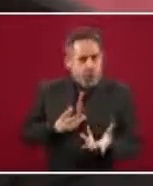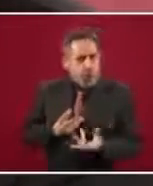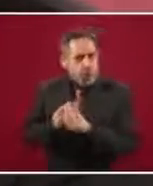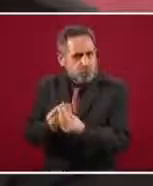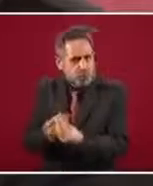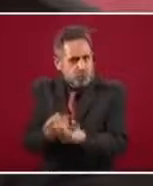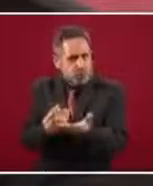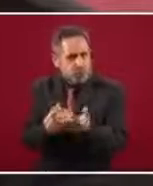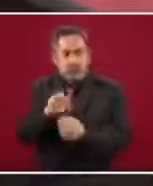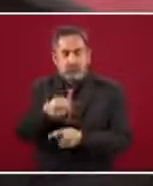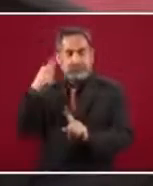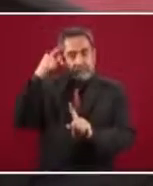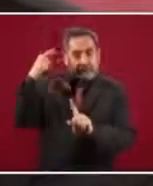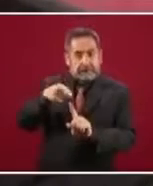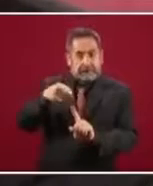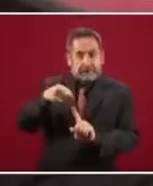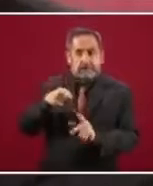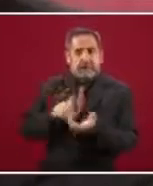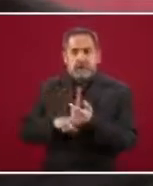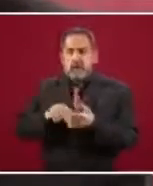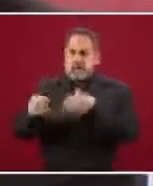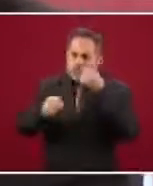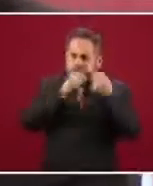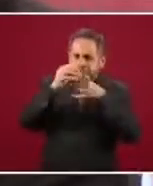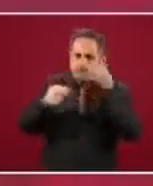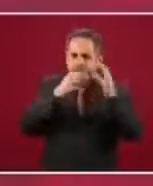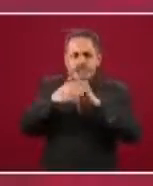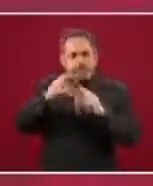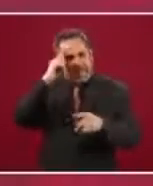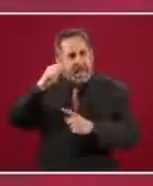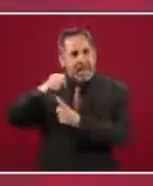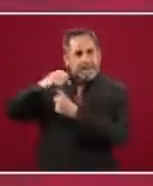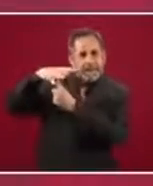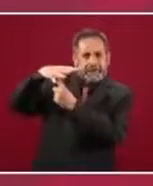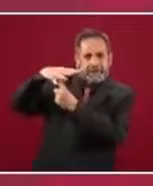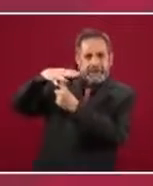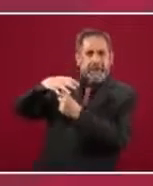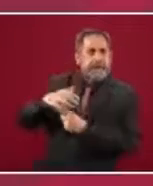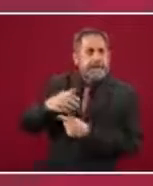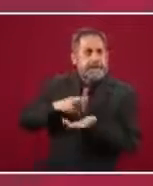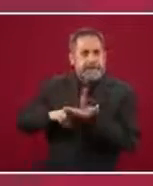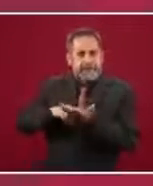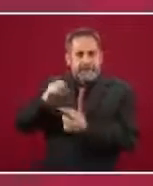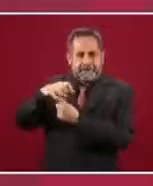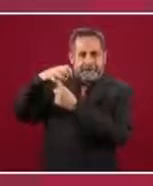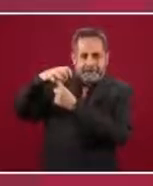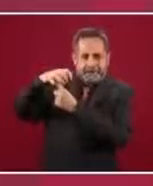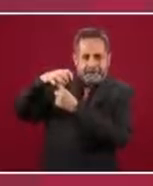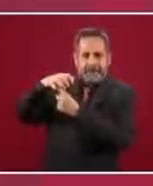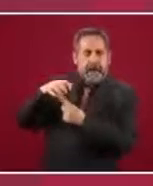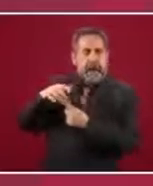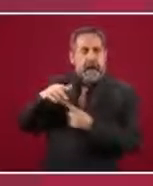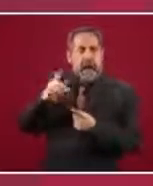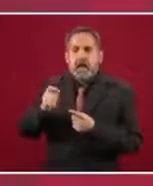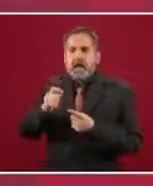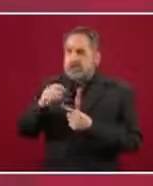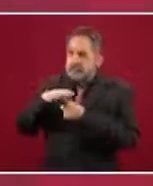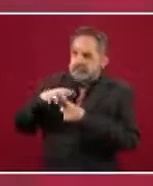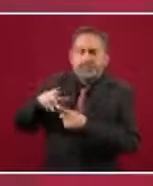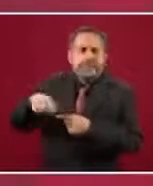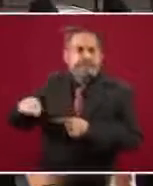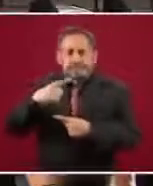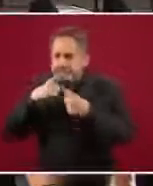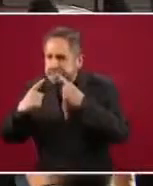que tiene un componente muy fuerte de comunicación, lo identifican por el paraguas verde, que convoca al diálogo, a que